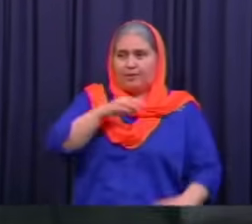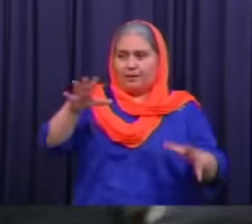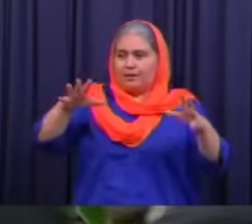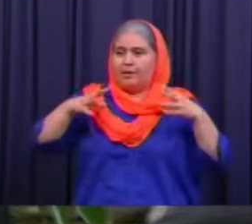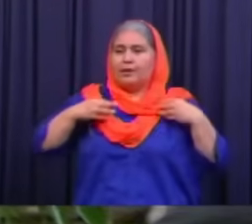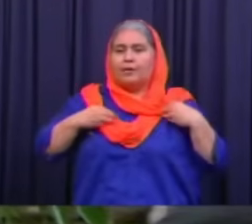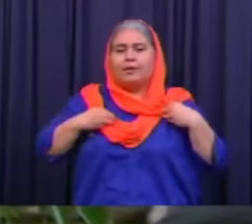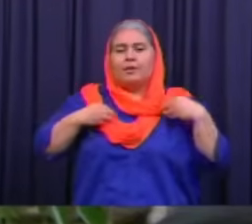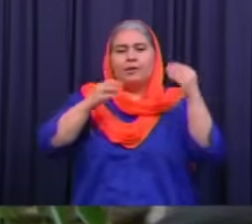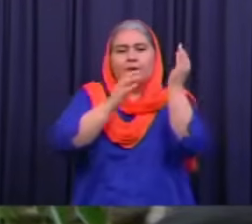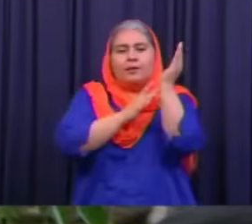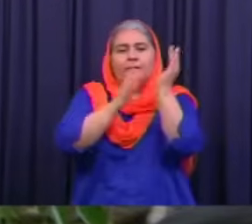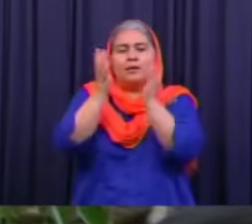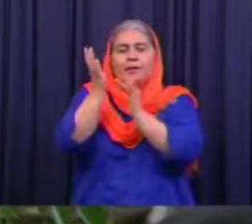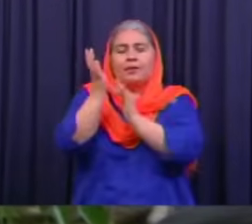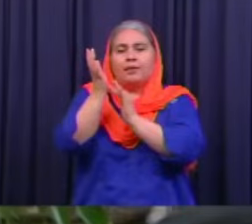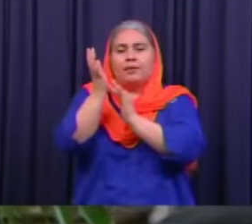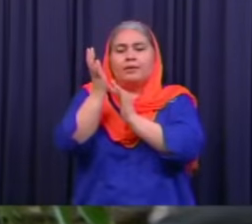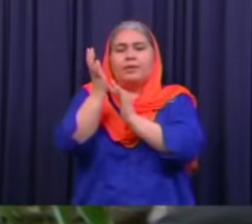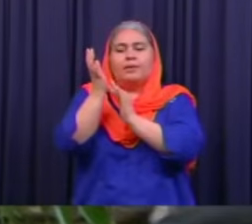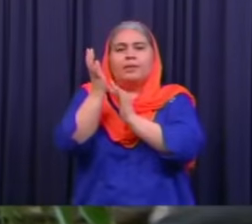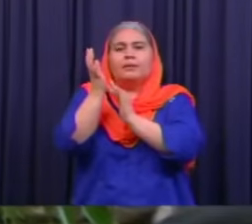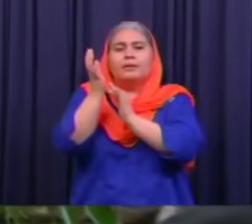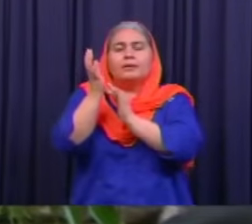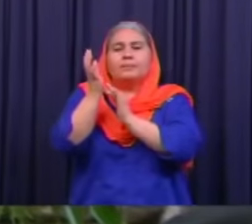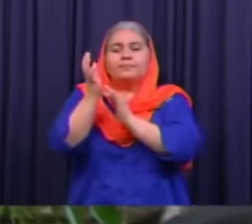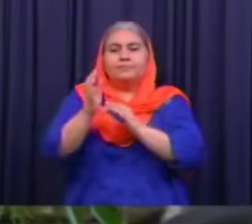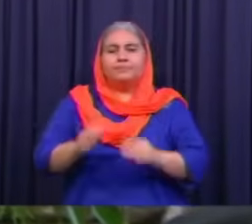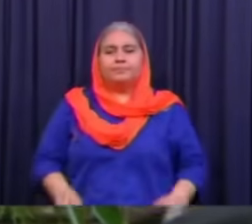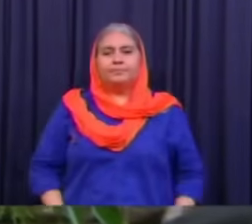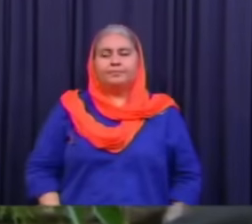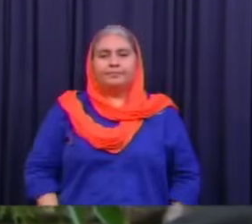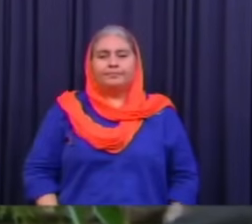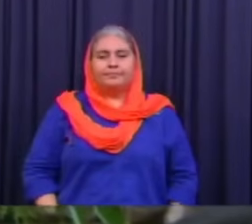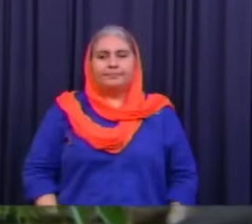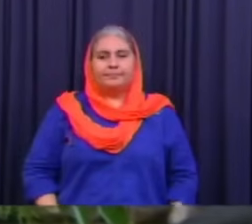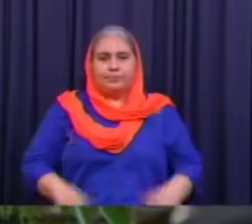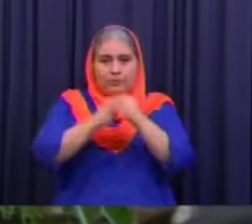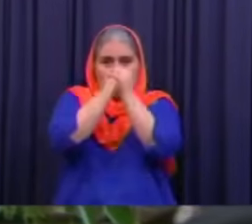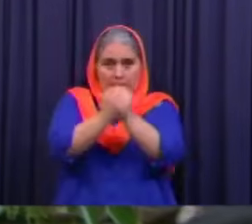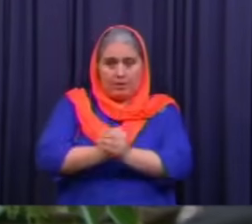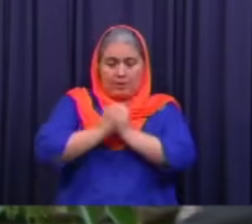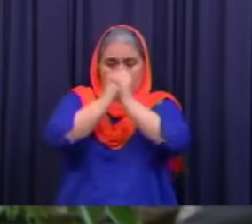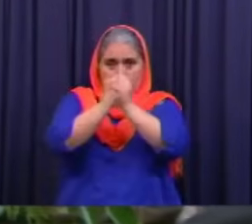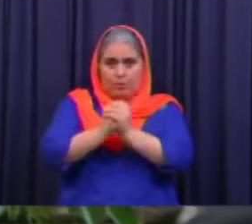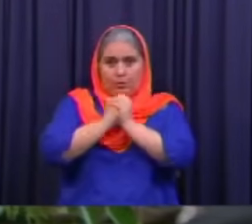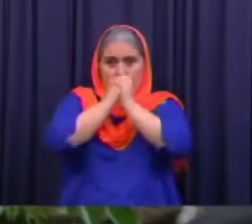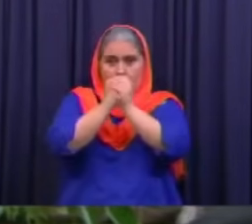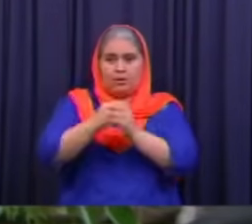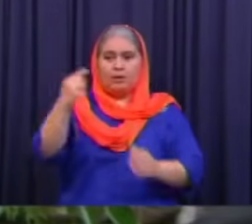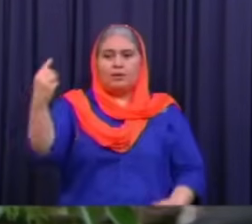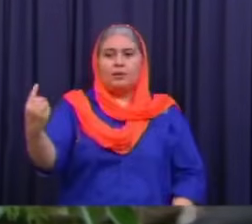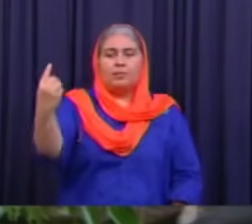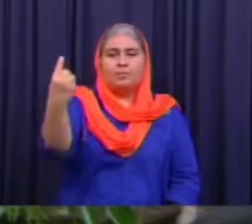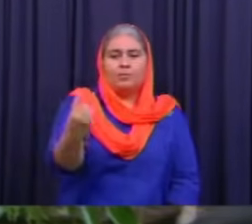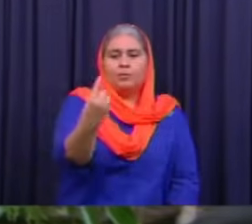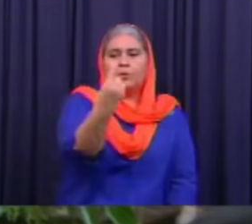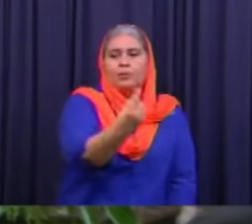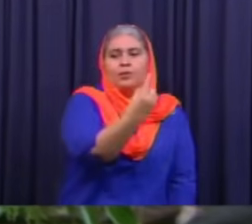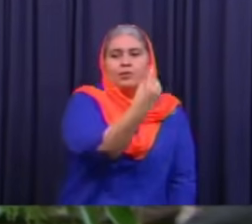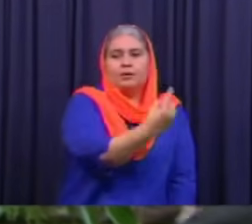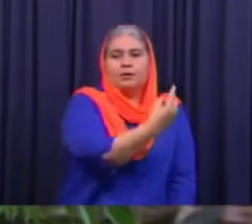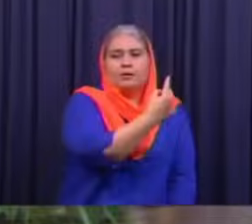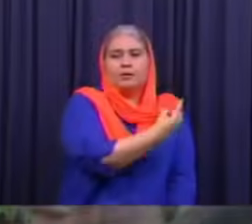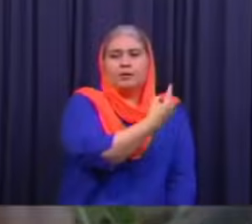ven atendamos por favor aquí aquí el joven está de este lado Gloria a Dios una señorita se acerca por este